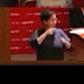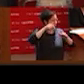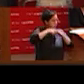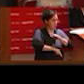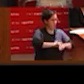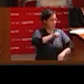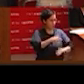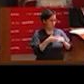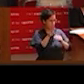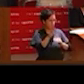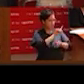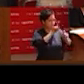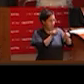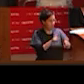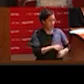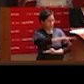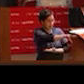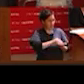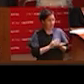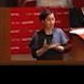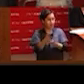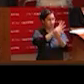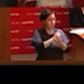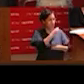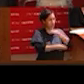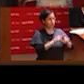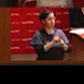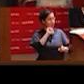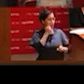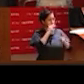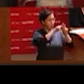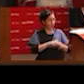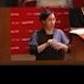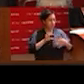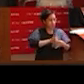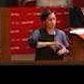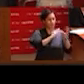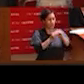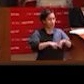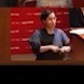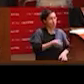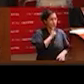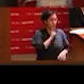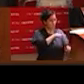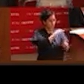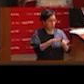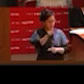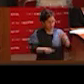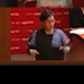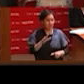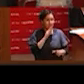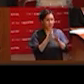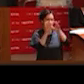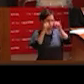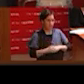una hora de duración a todas ellas les hemos hecho un diagnóstico ocupacional y con todas estas personas hemos pactado